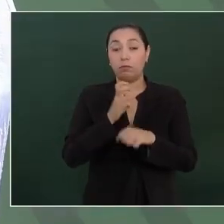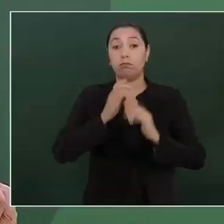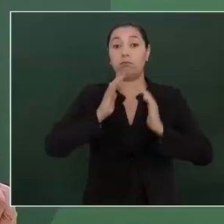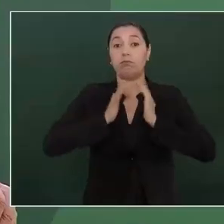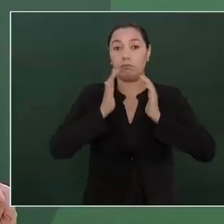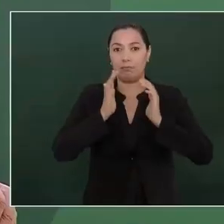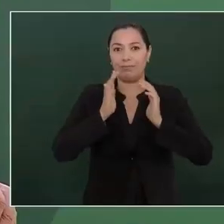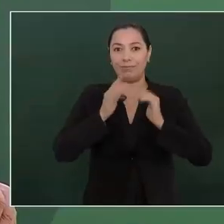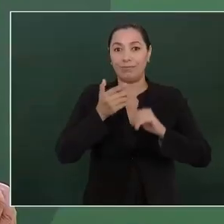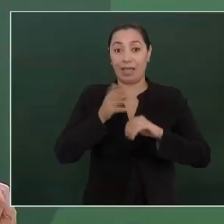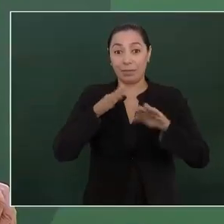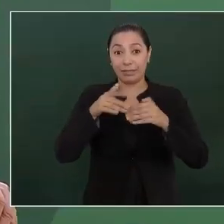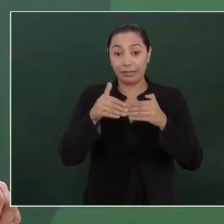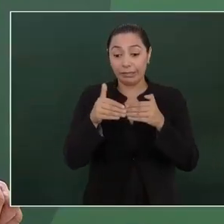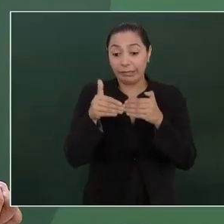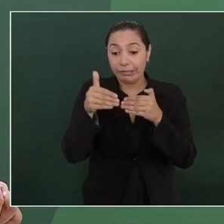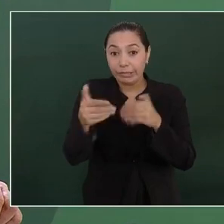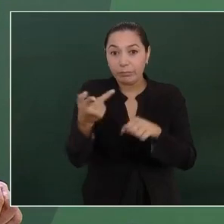de que sucedan.